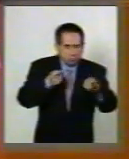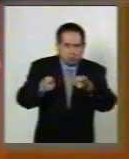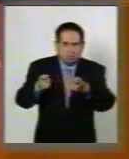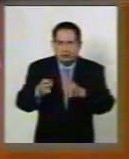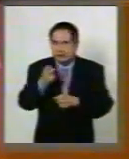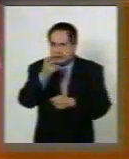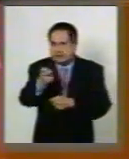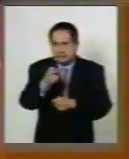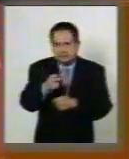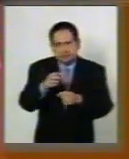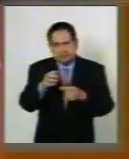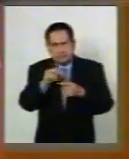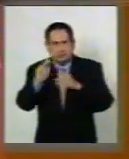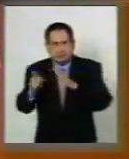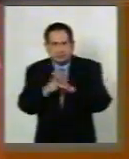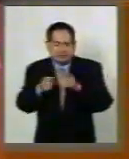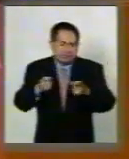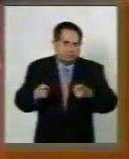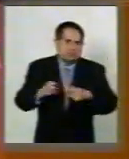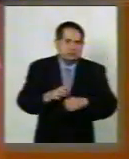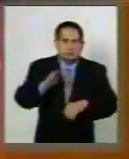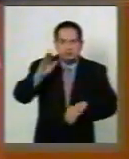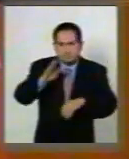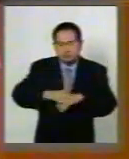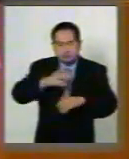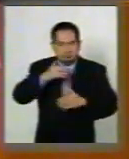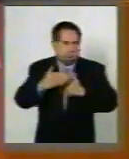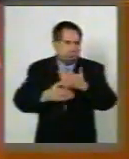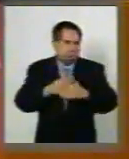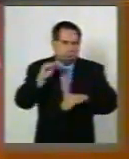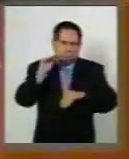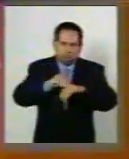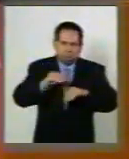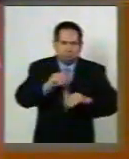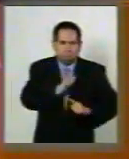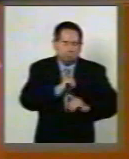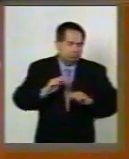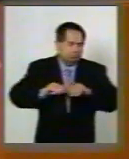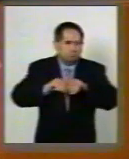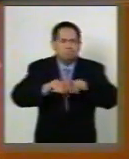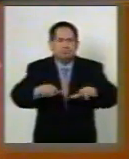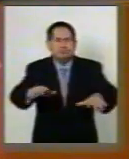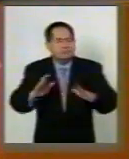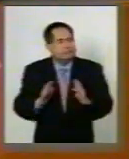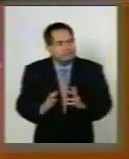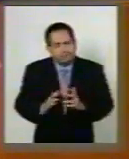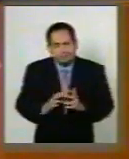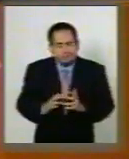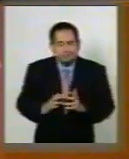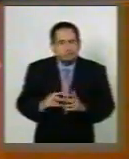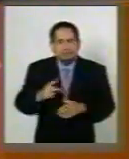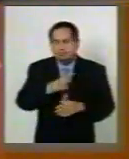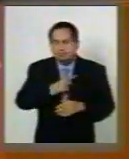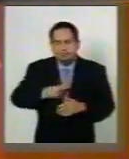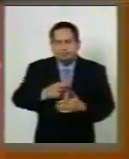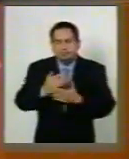trata esta reserva. Un mayor despliegue militar, que es lo que va a ocurrir, debería tener